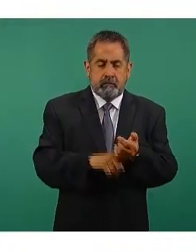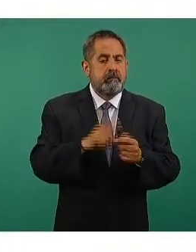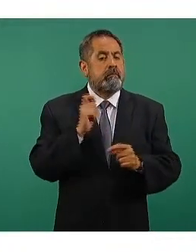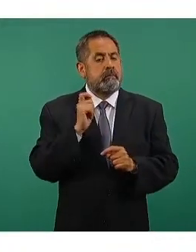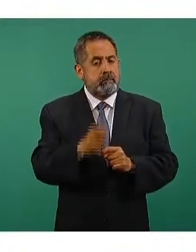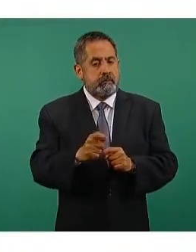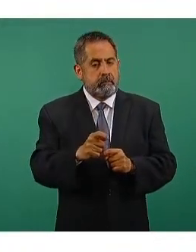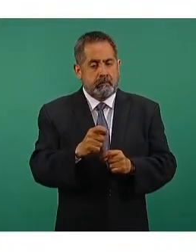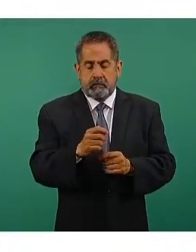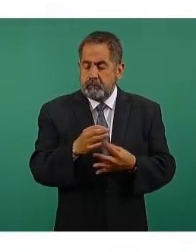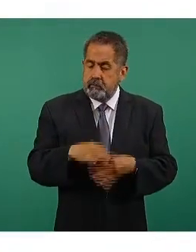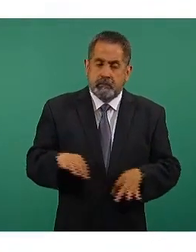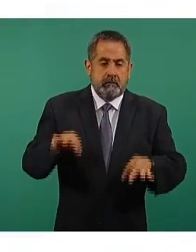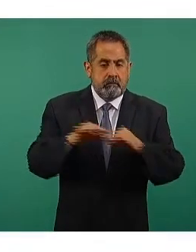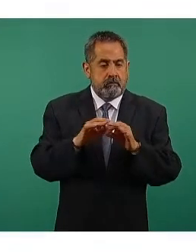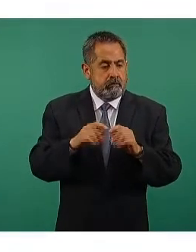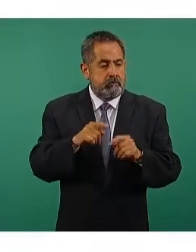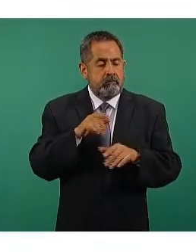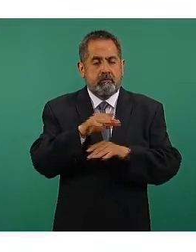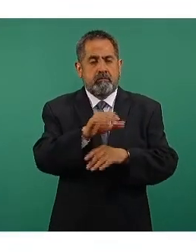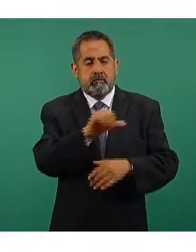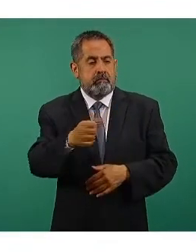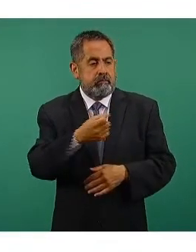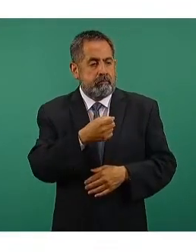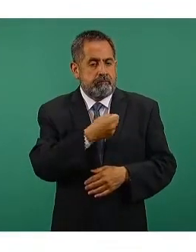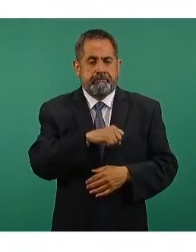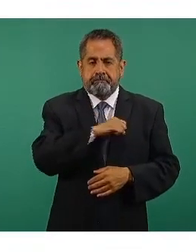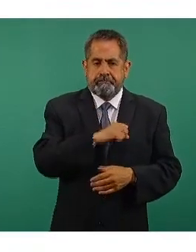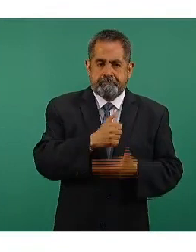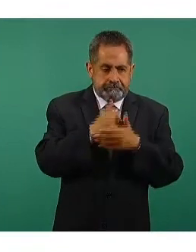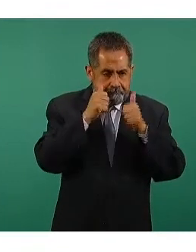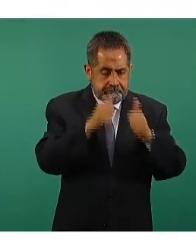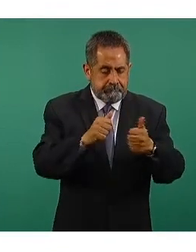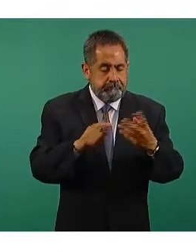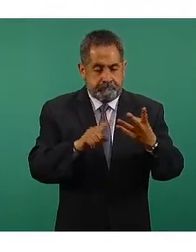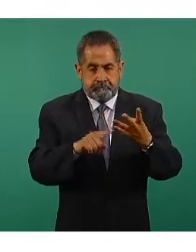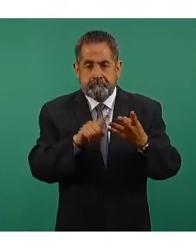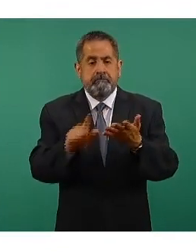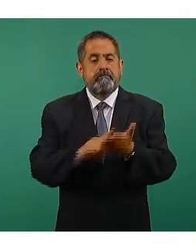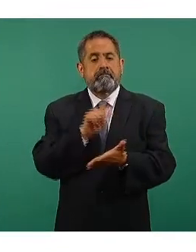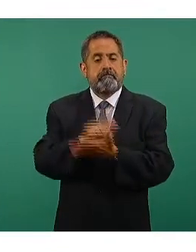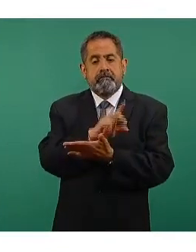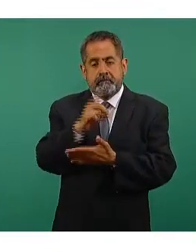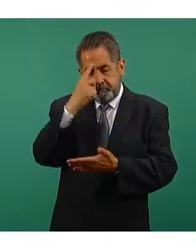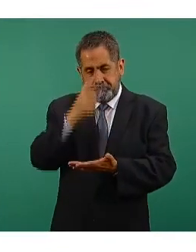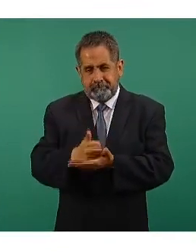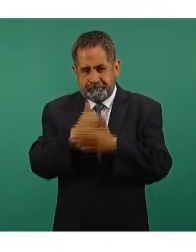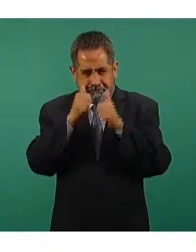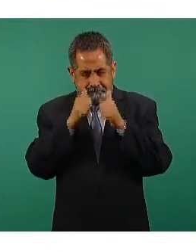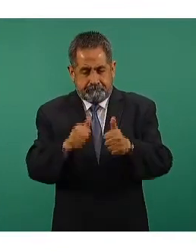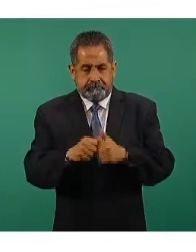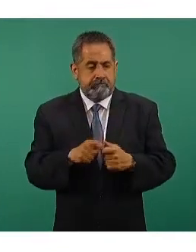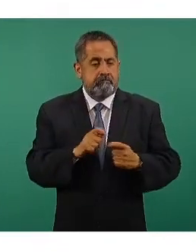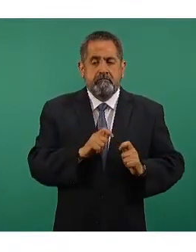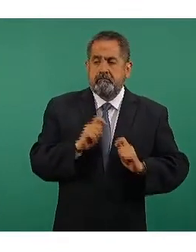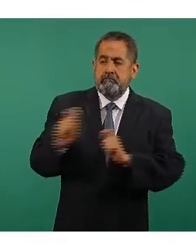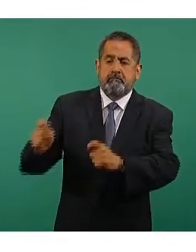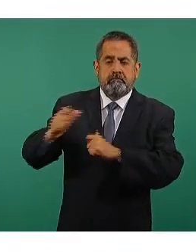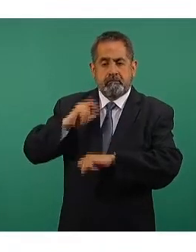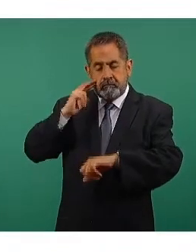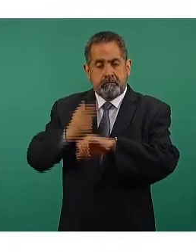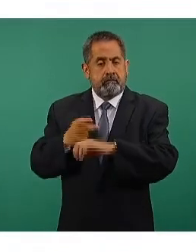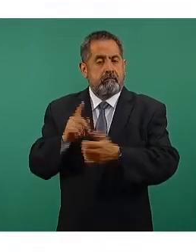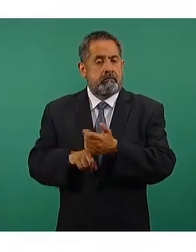actividad básica de salud y asistencia, y además en la Ley de Asistencia se confiere esa facultad al